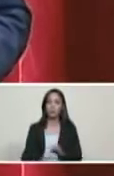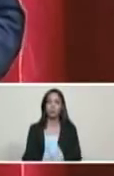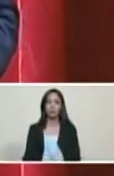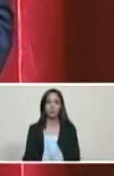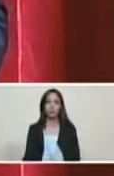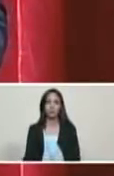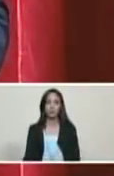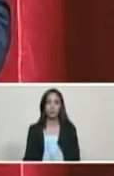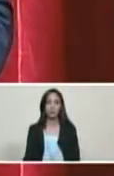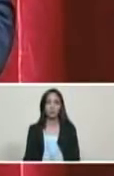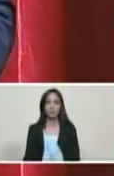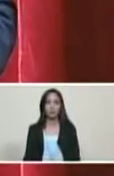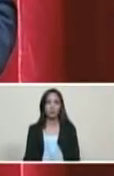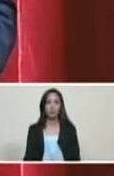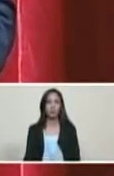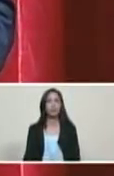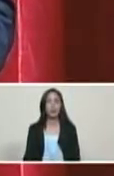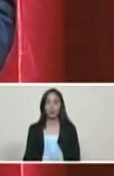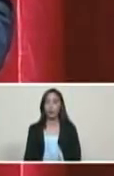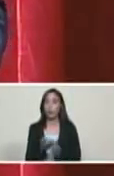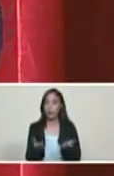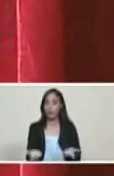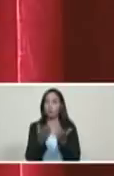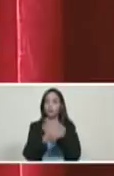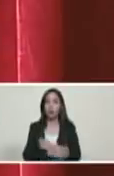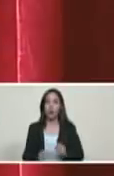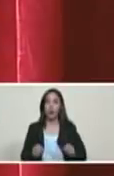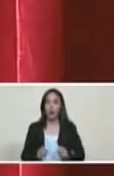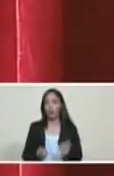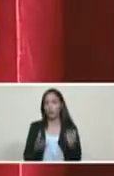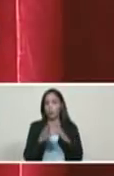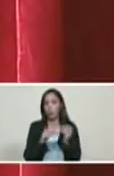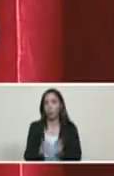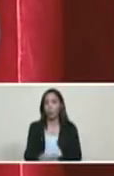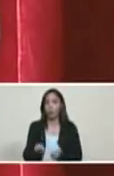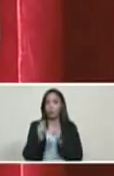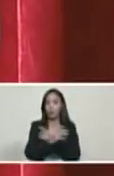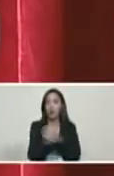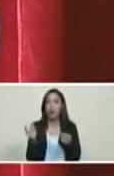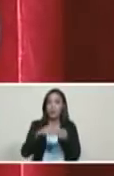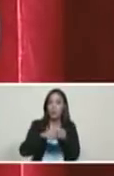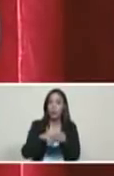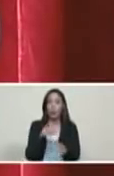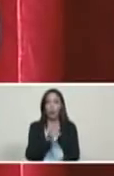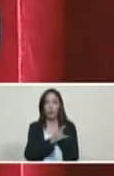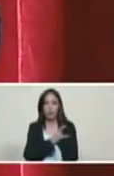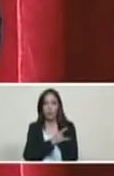Garantizar el acceso a la educación universitaria, ministro Ubel Roa,